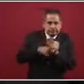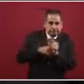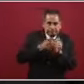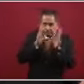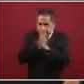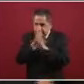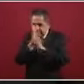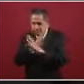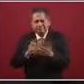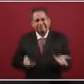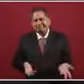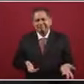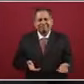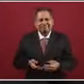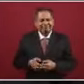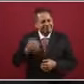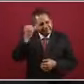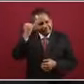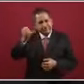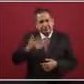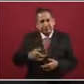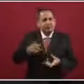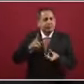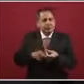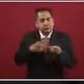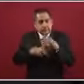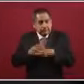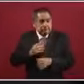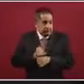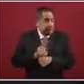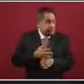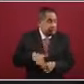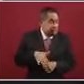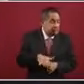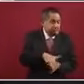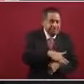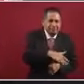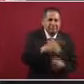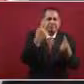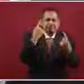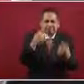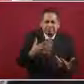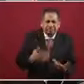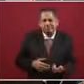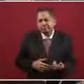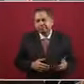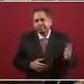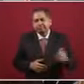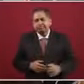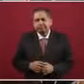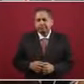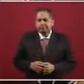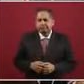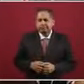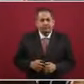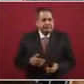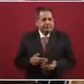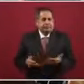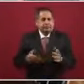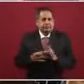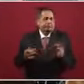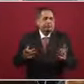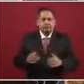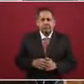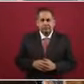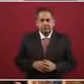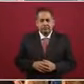Imagínense investigar de dónde viene eso. O sea, estoy haciendo ahora mi